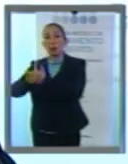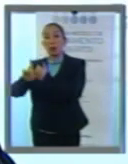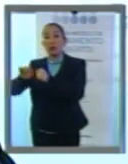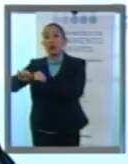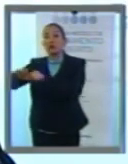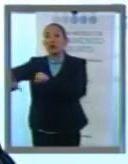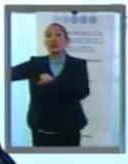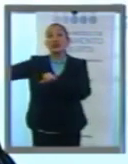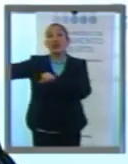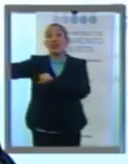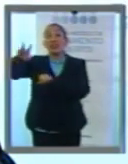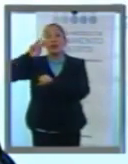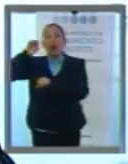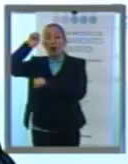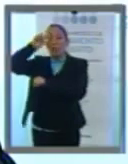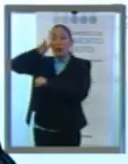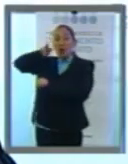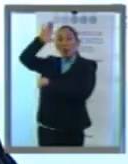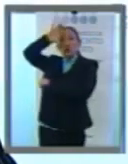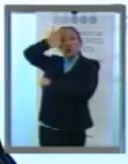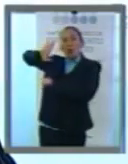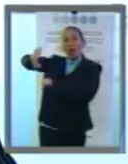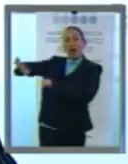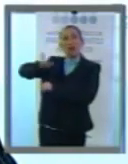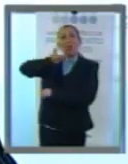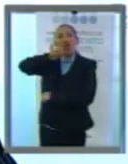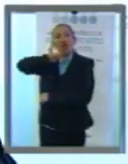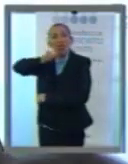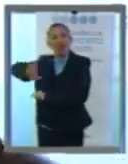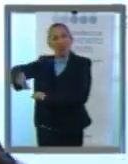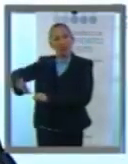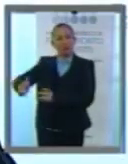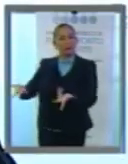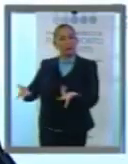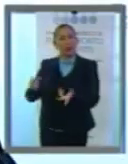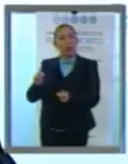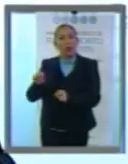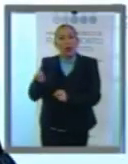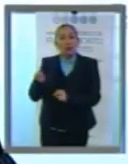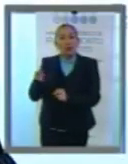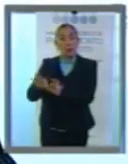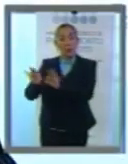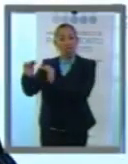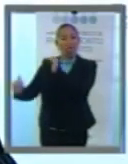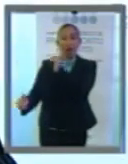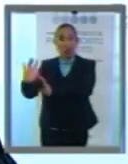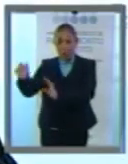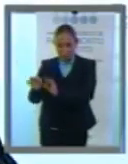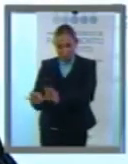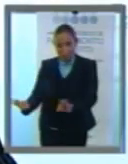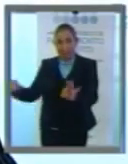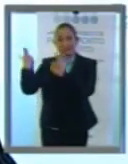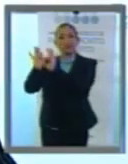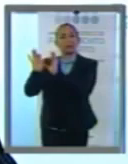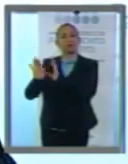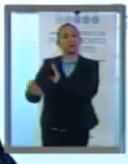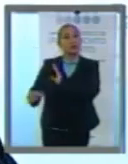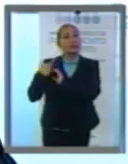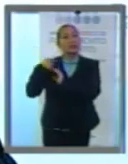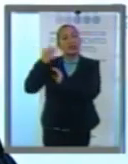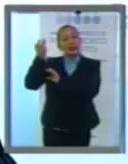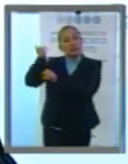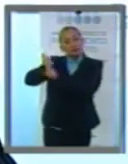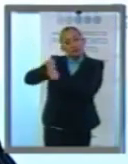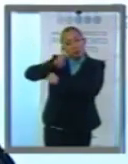social visto desde el punto de vista cultural, que no es de menor importancia. Si se